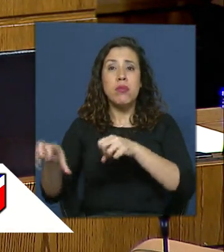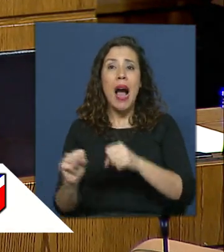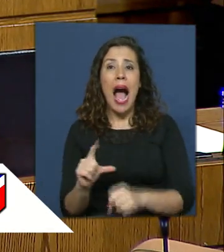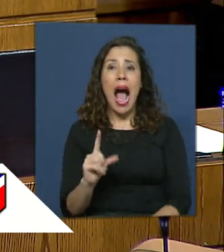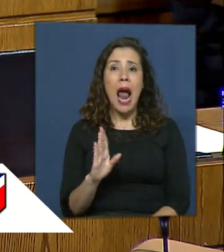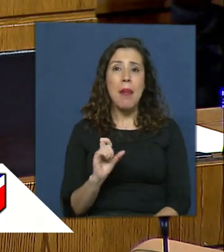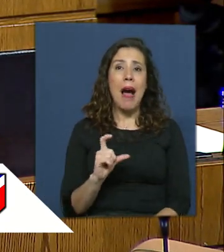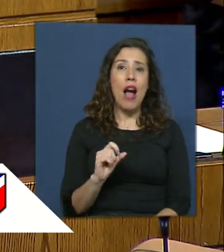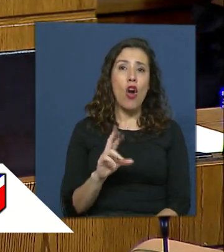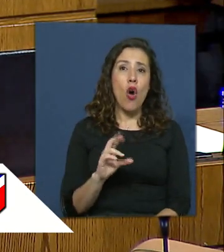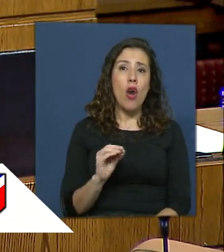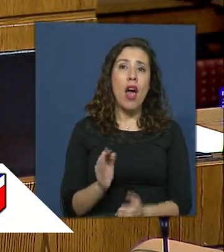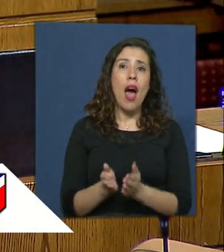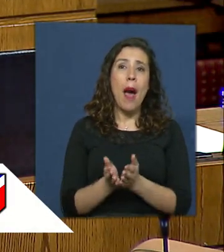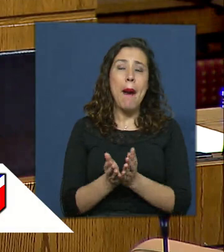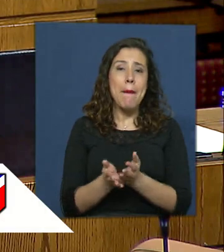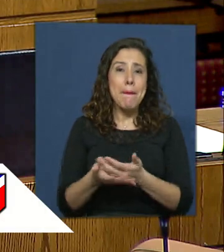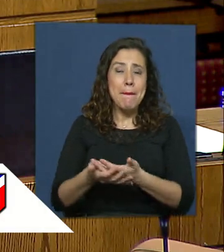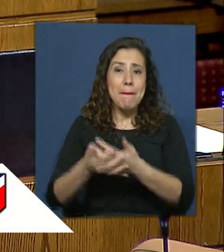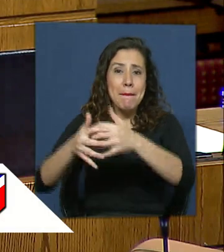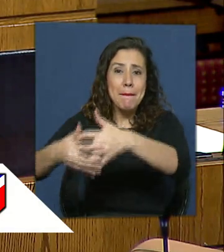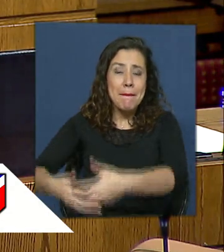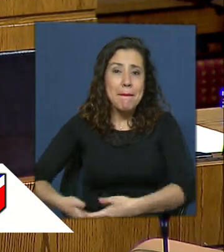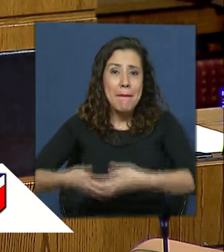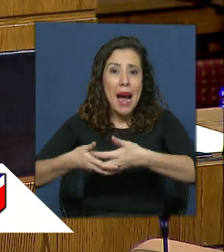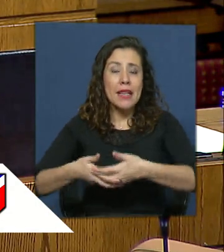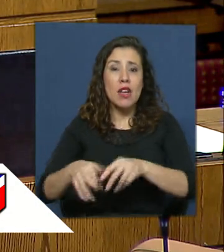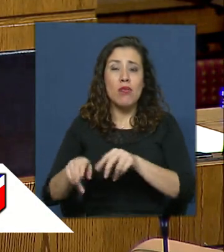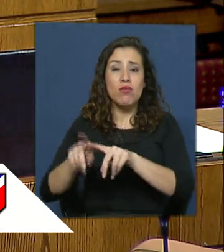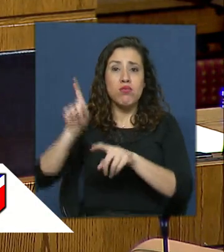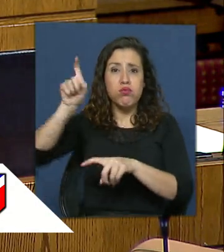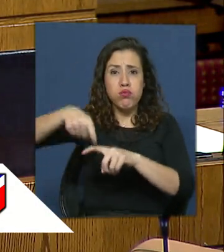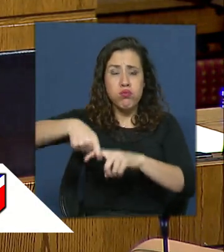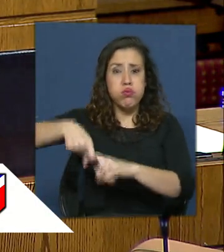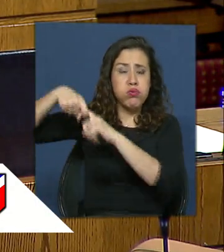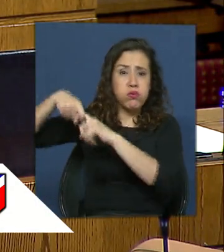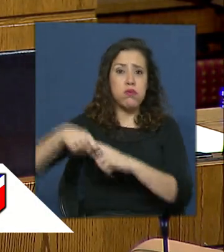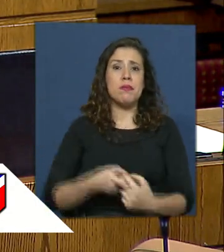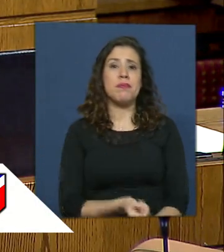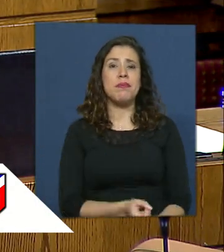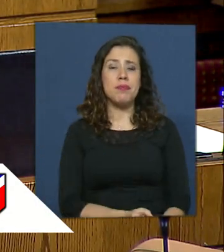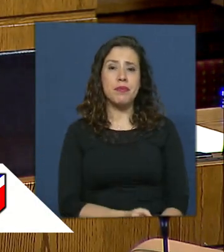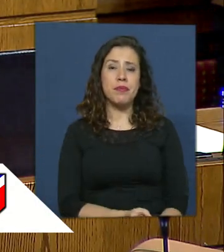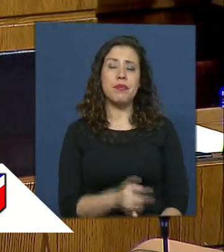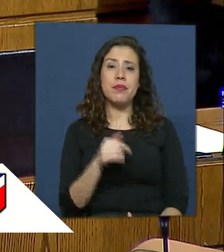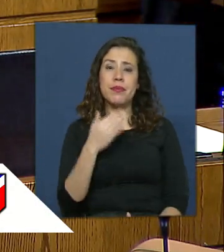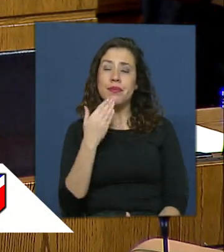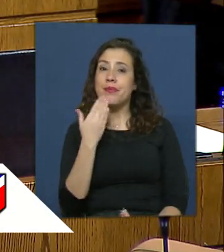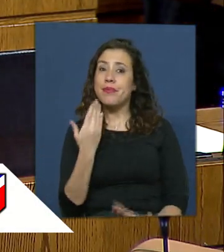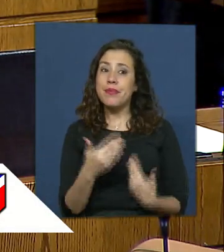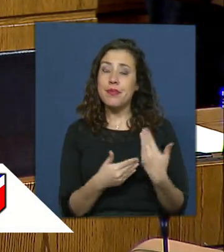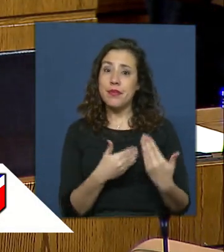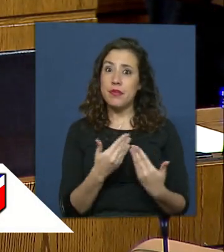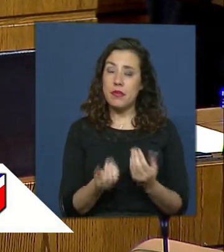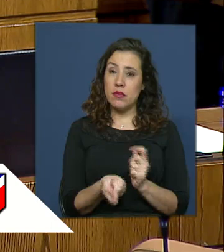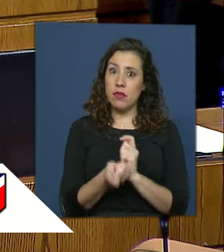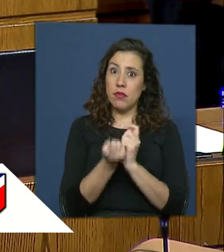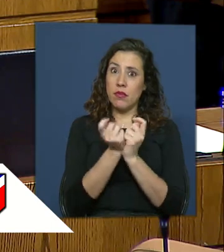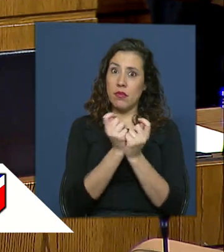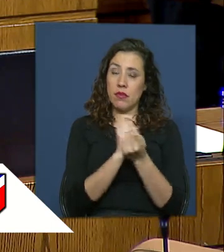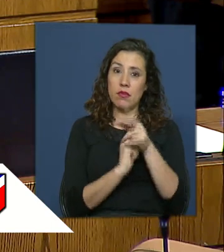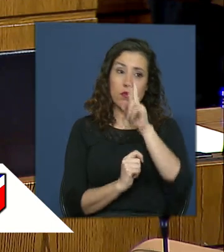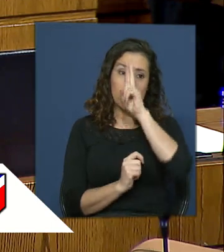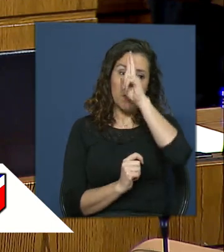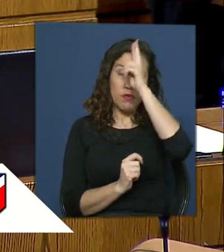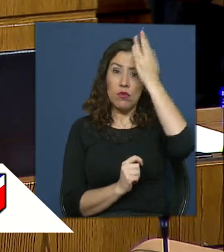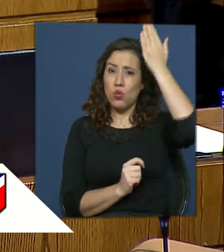en balsas y utilizando arpones. Ahora, dado el avance de la modernidad y las transformaciones en las